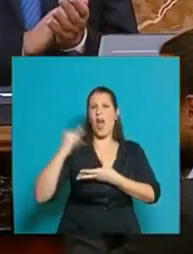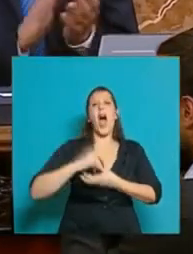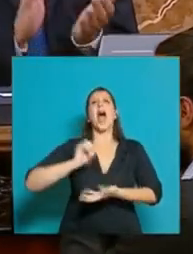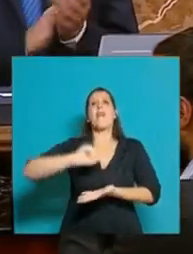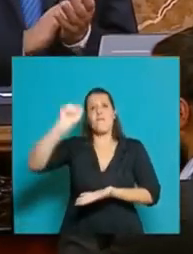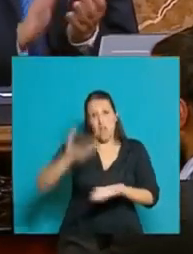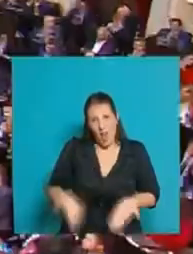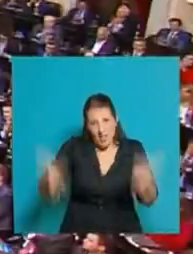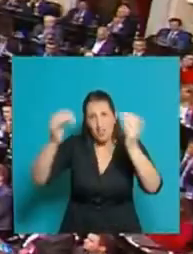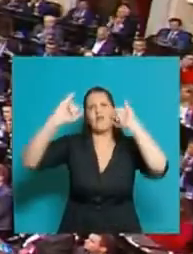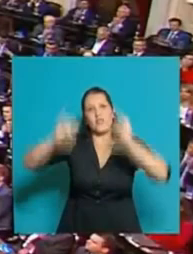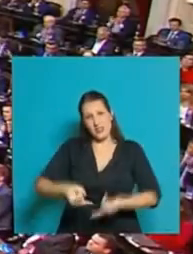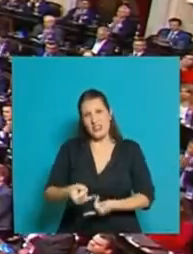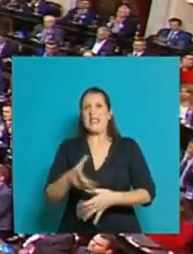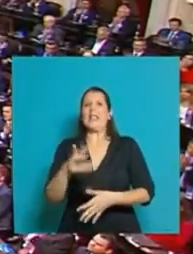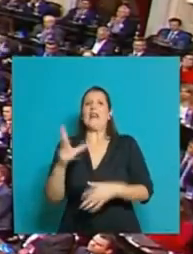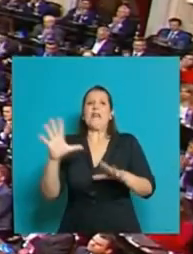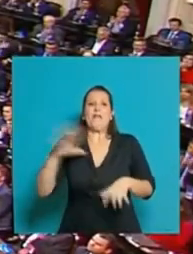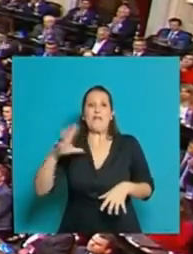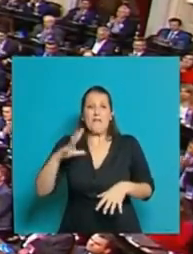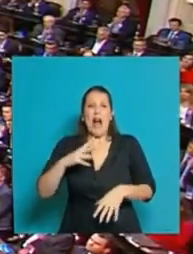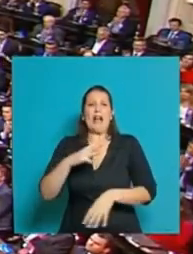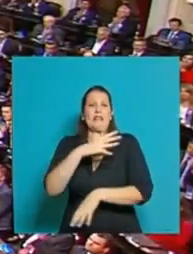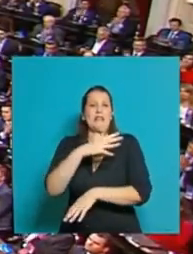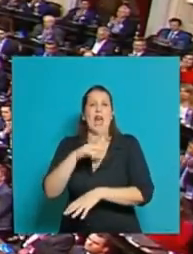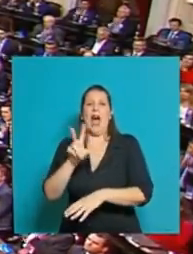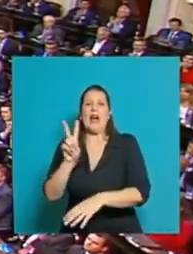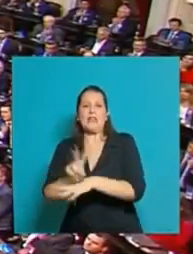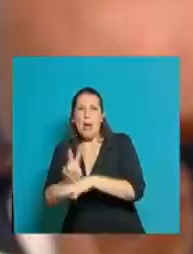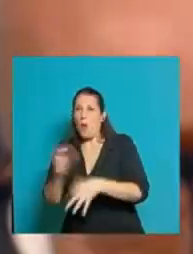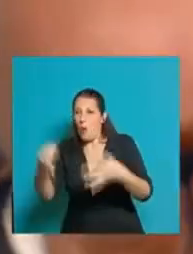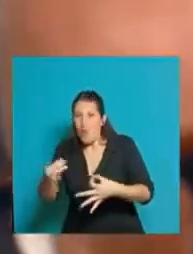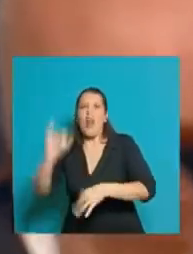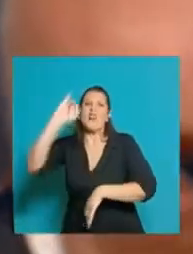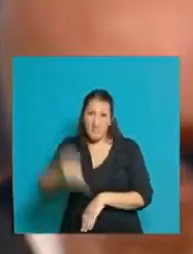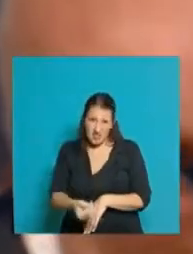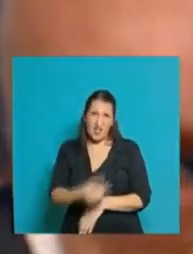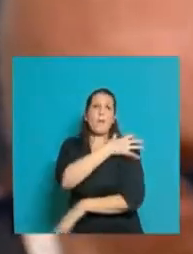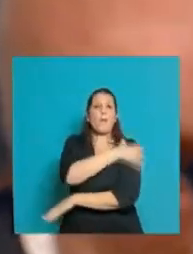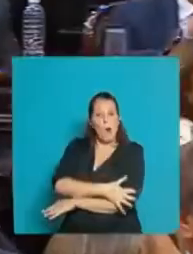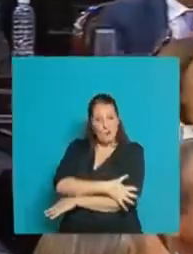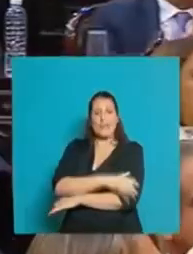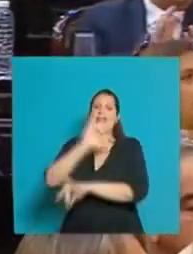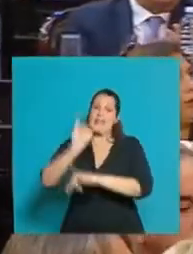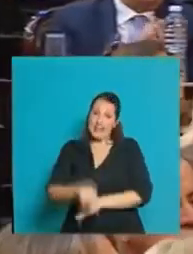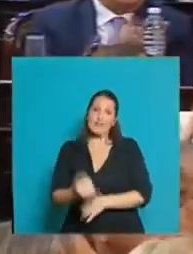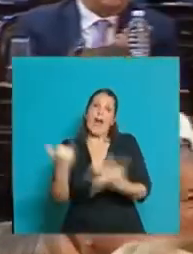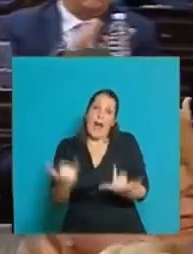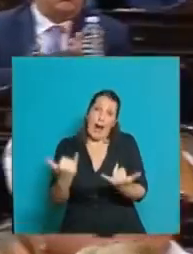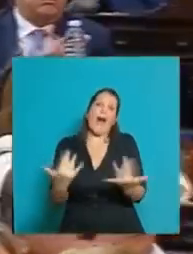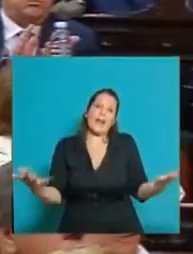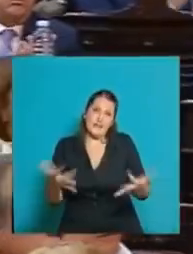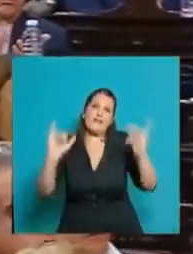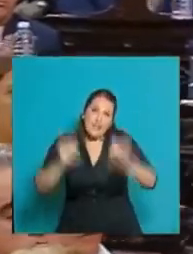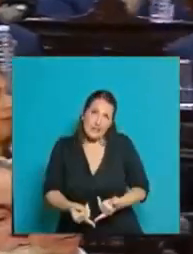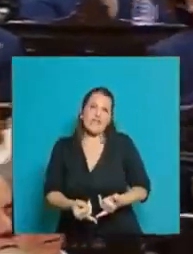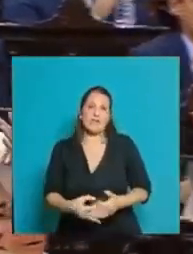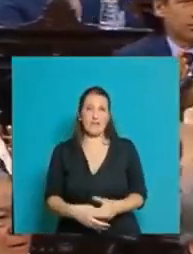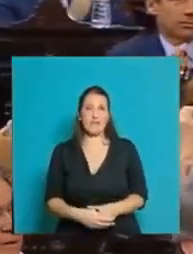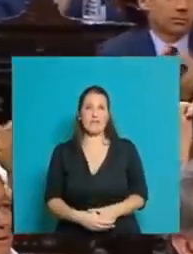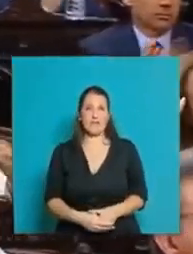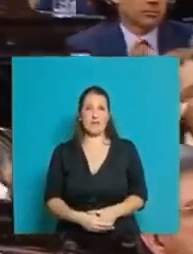través de una ley. También reprochó a los gobiernos anteriores de haber condecorado al presidente de Venezuela, Nicolás Maduro. Notimex.